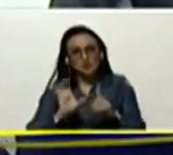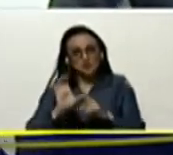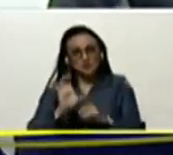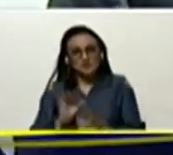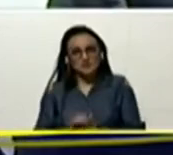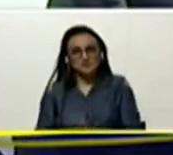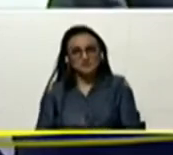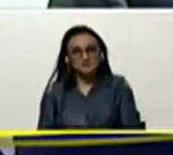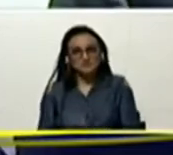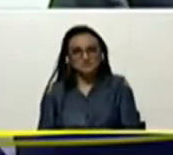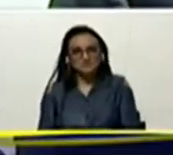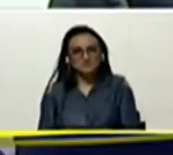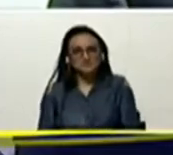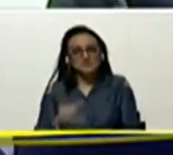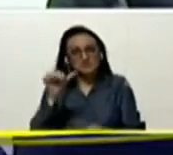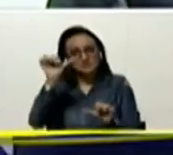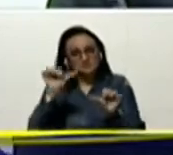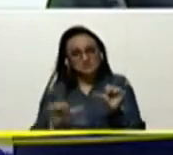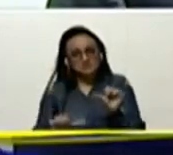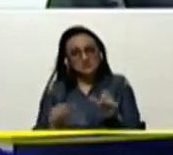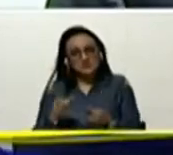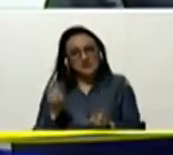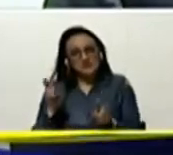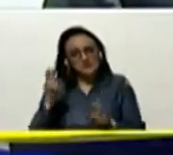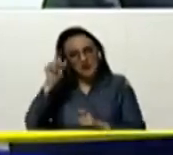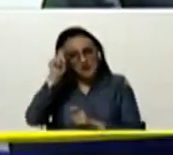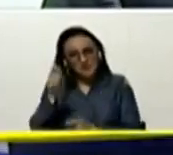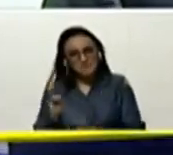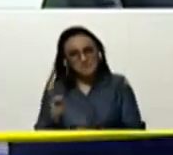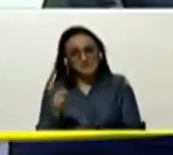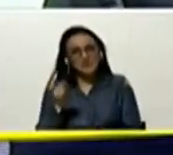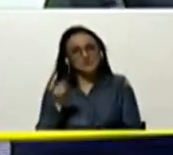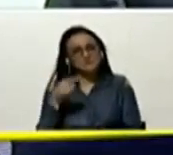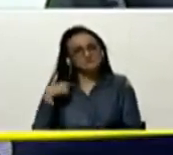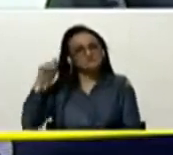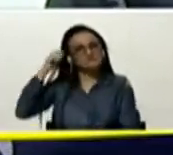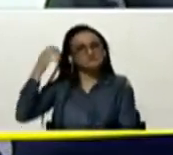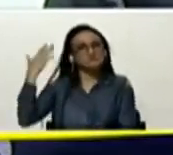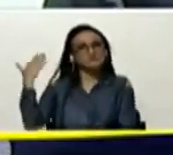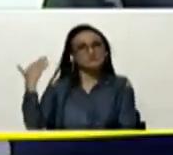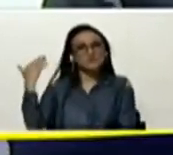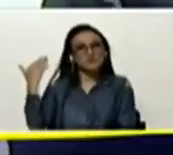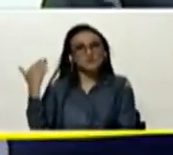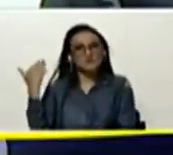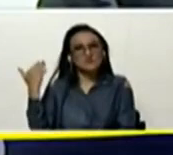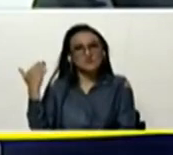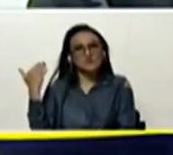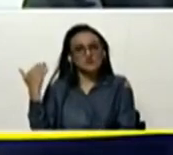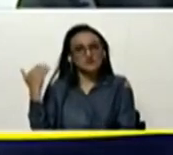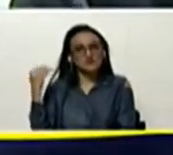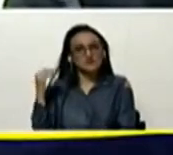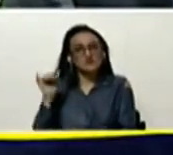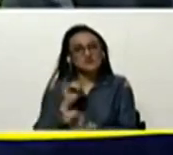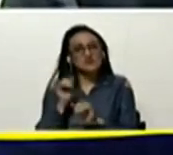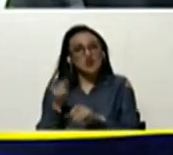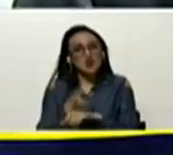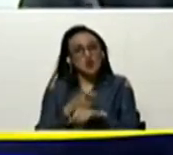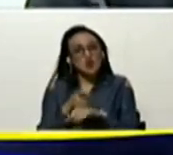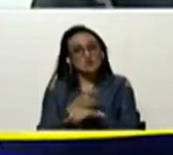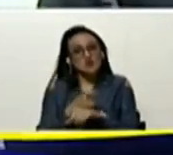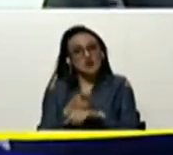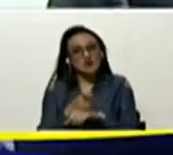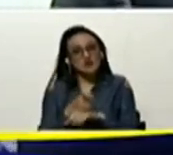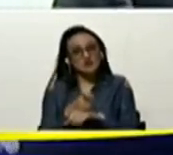propio. Estas palabras suyas sobre el respeto, ahí me acordó, presidente, que en el fin del gobierno de